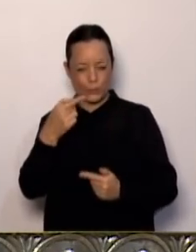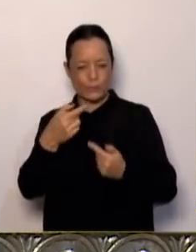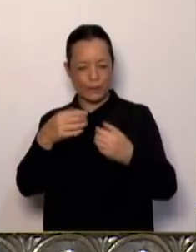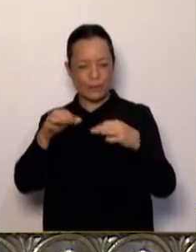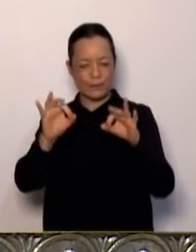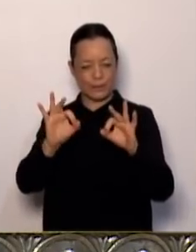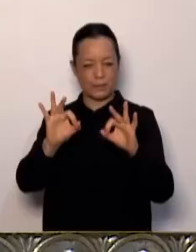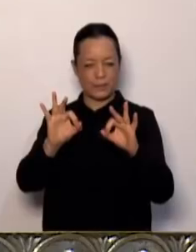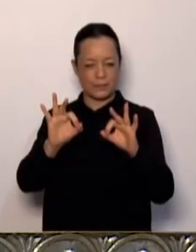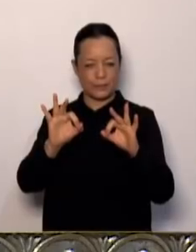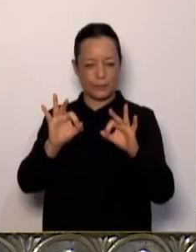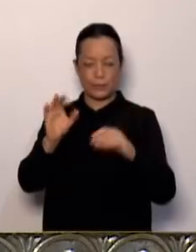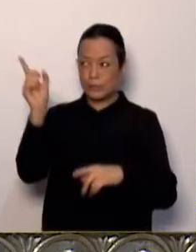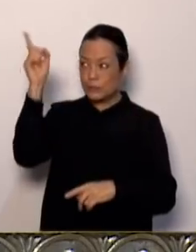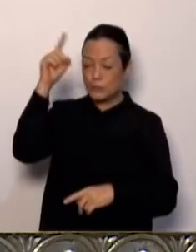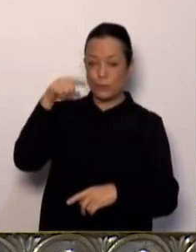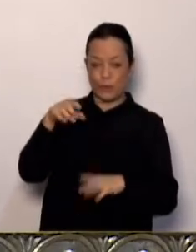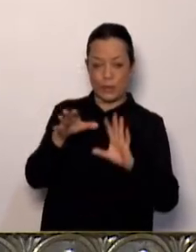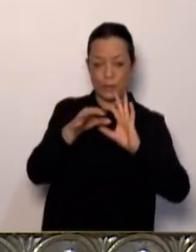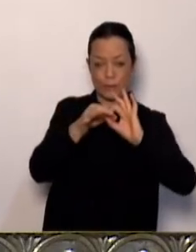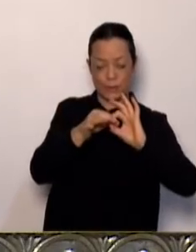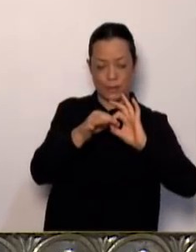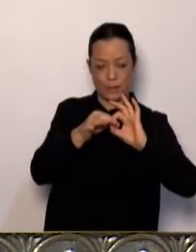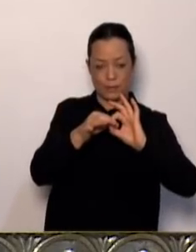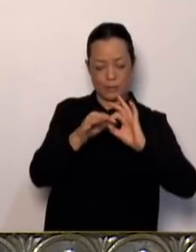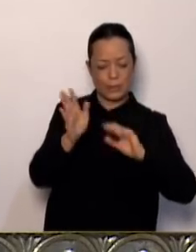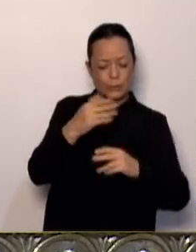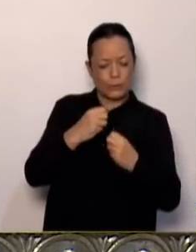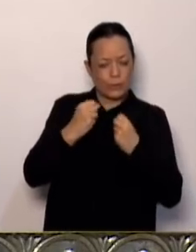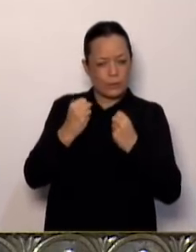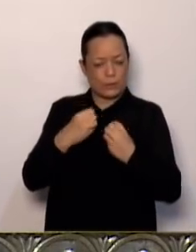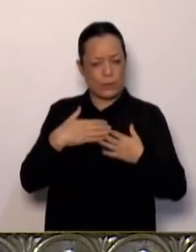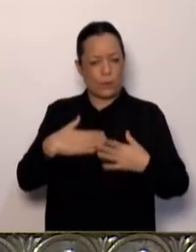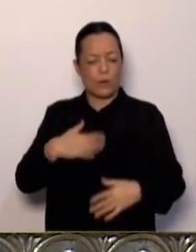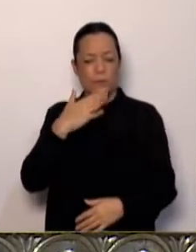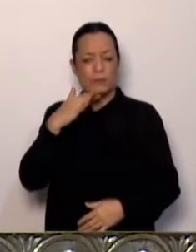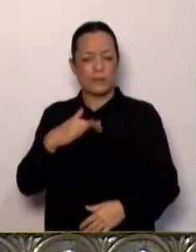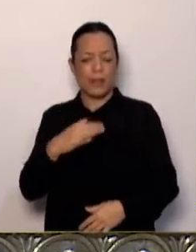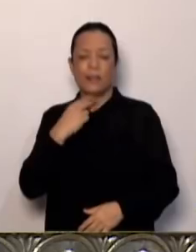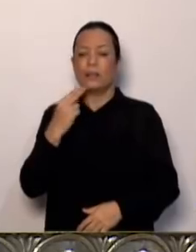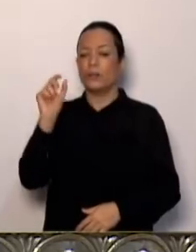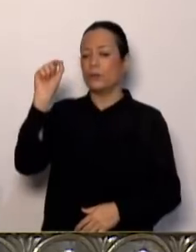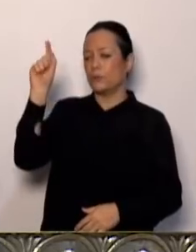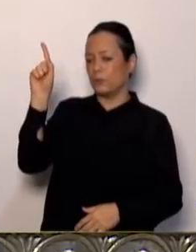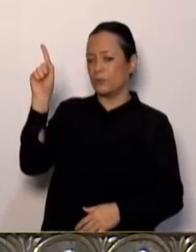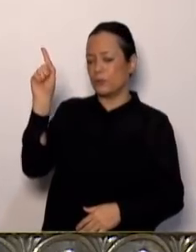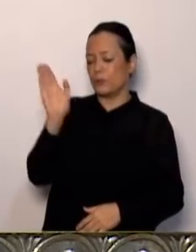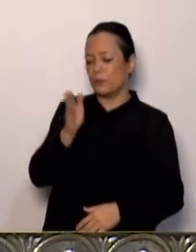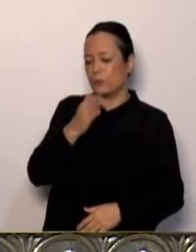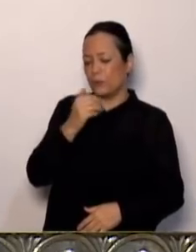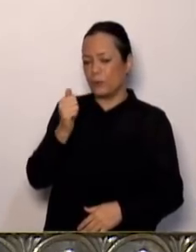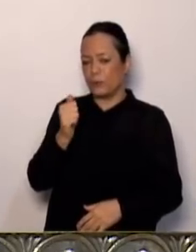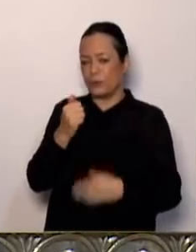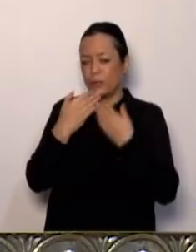quisiste devolvernos tu amistad, para que, fortalecidos con el cuerpo y la sangre de tu Hijo y llenos de su